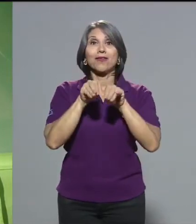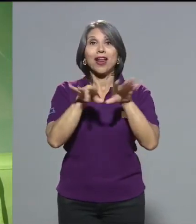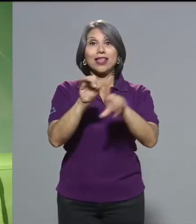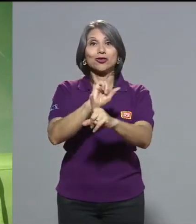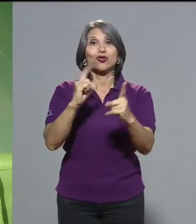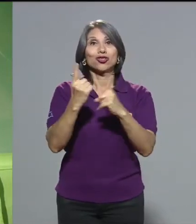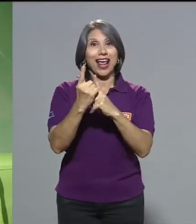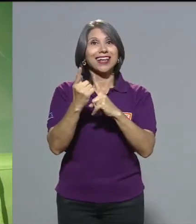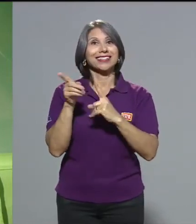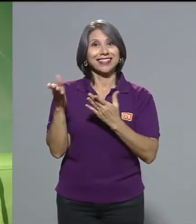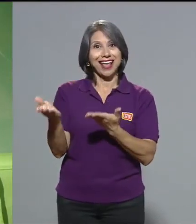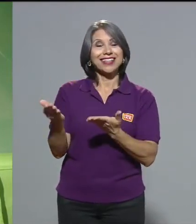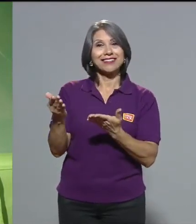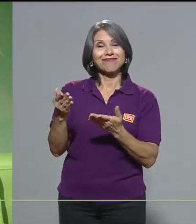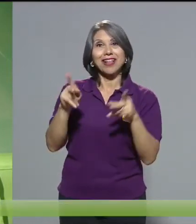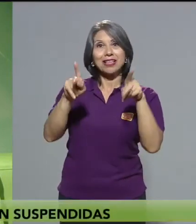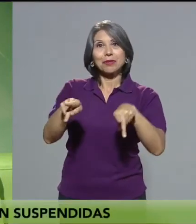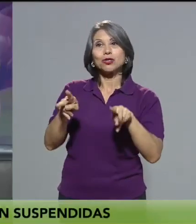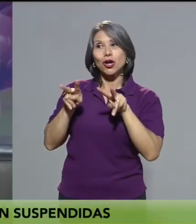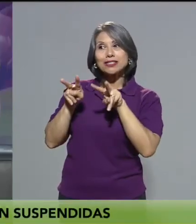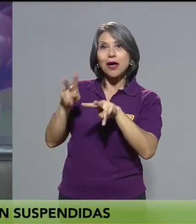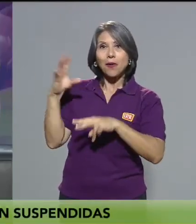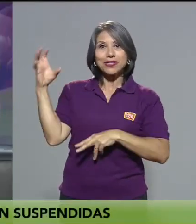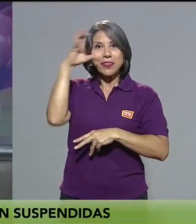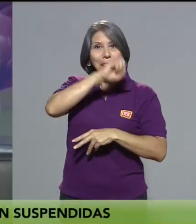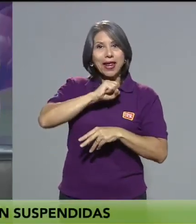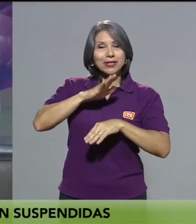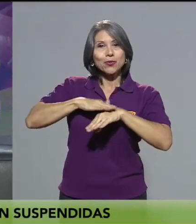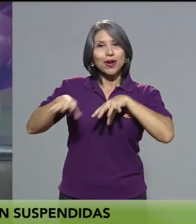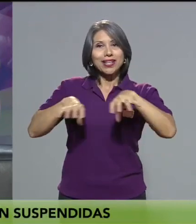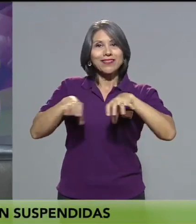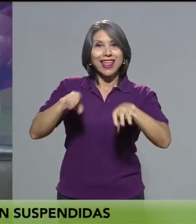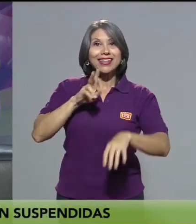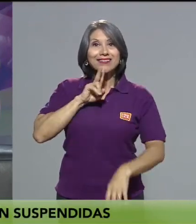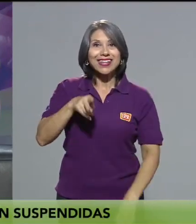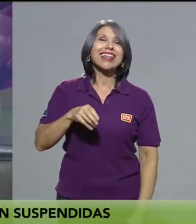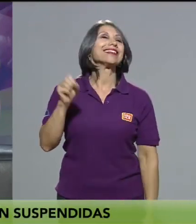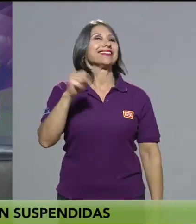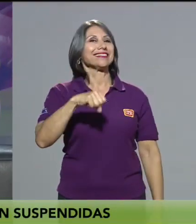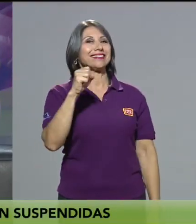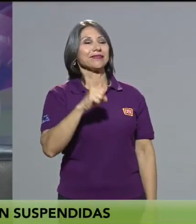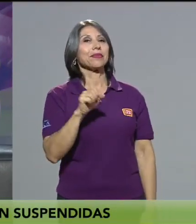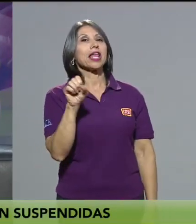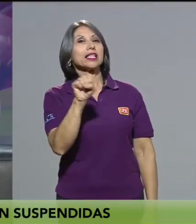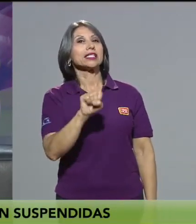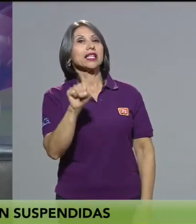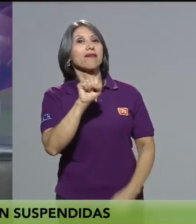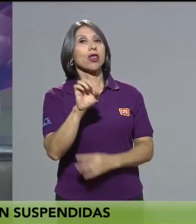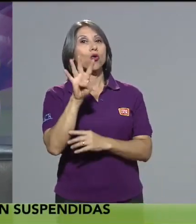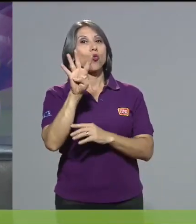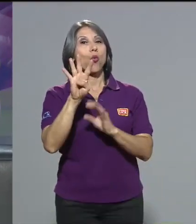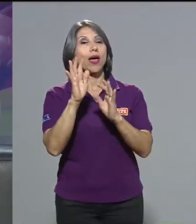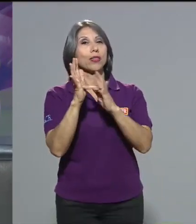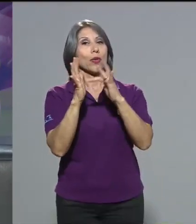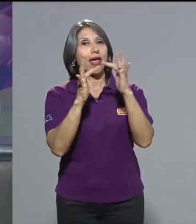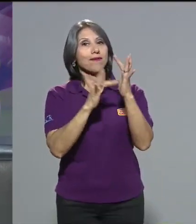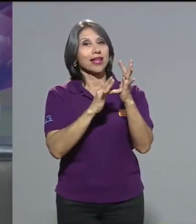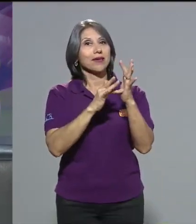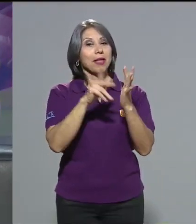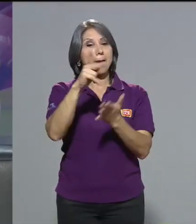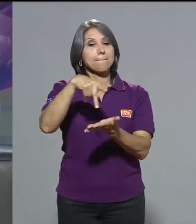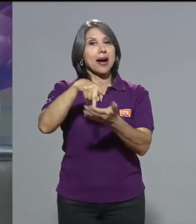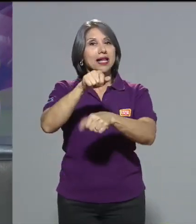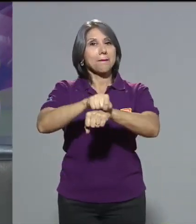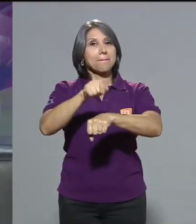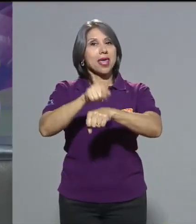enteren, ¿verdad, doña Maribel, de las actividades que va a haber? Sí, de hecho, el sábado 4 vamos a tener en el Parque Las Piedras, en